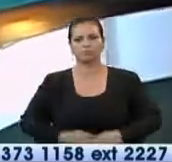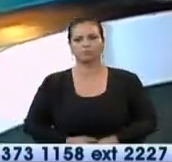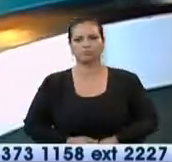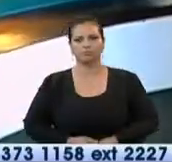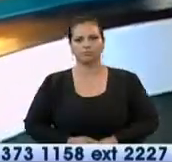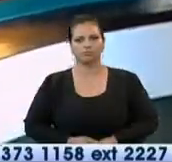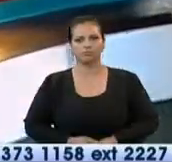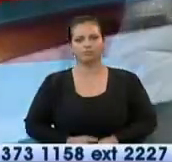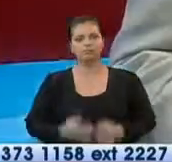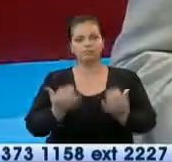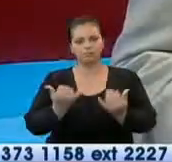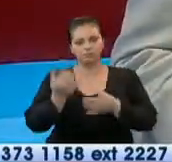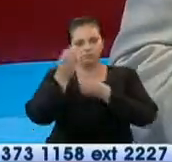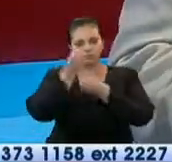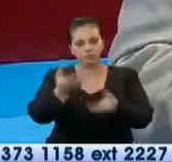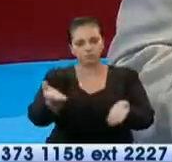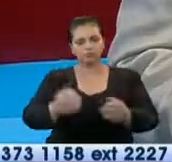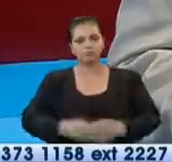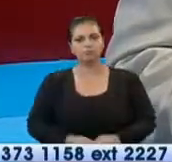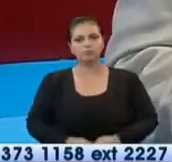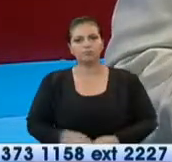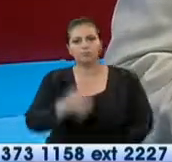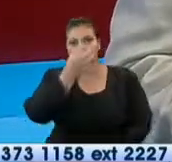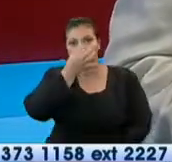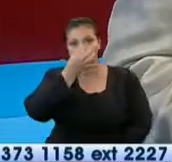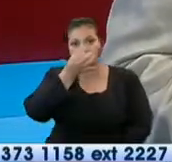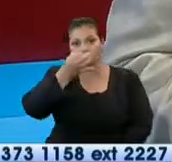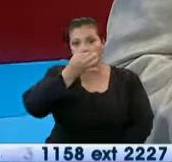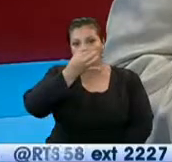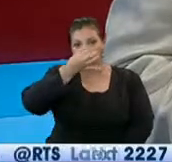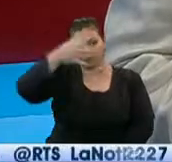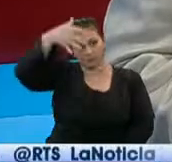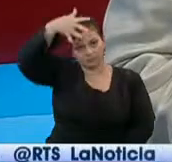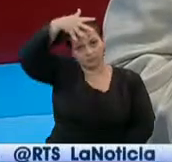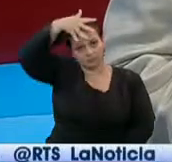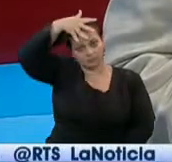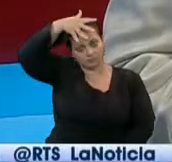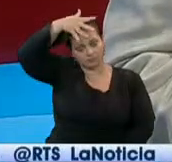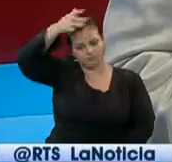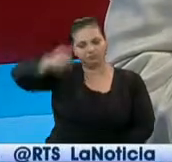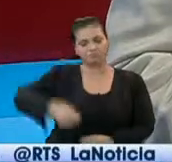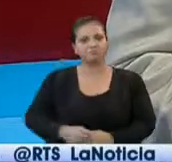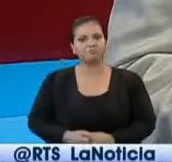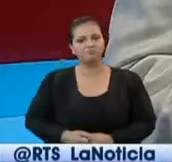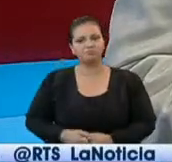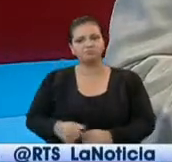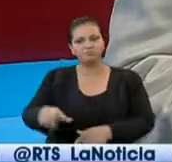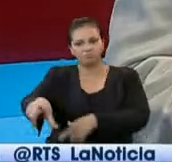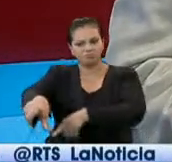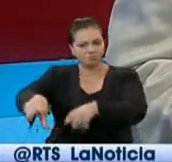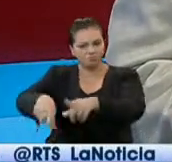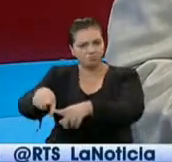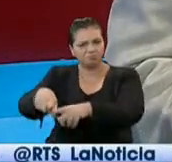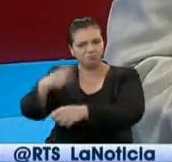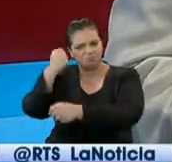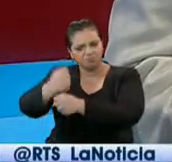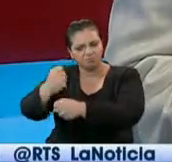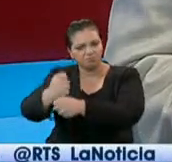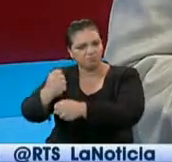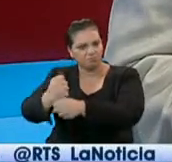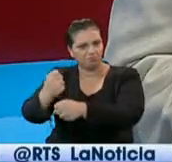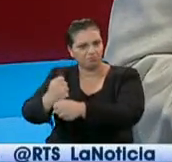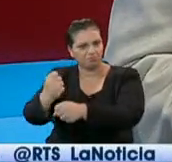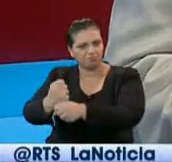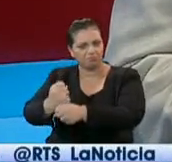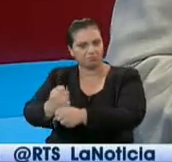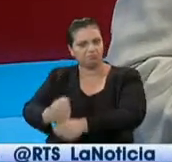les informamos que en Santo Domingo de los Áchilas, un hombre murió carbonizado en el incendio que consumió el local en el que laboraba. Autoridades